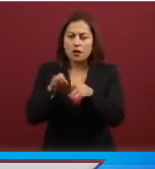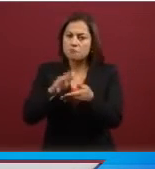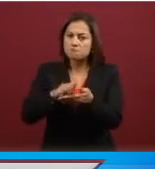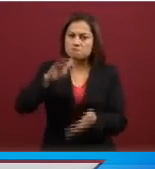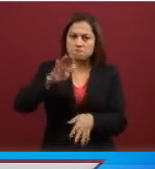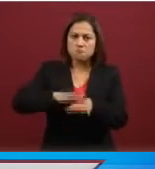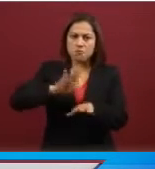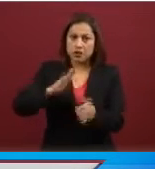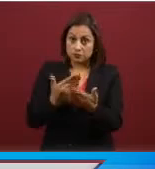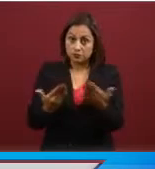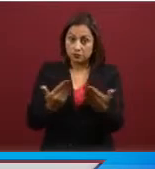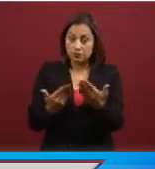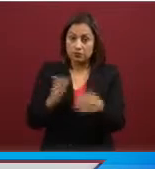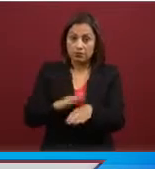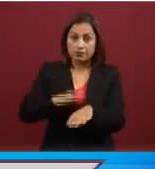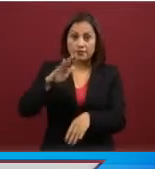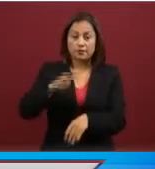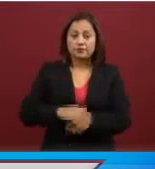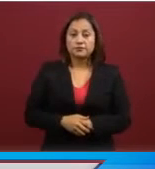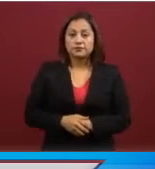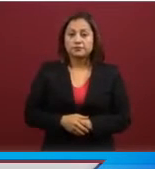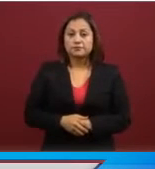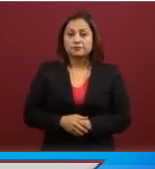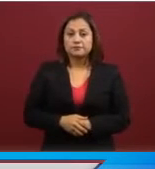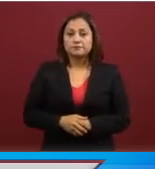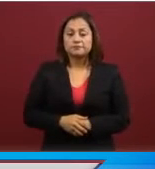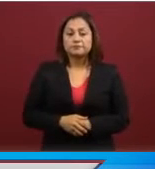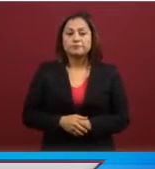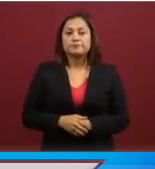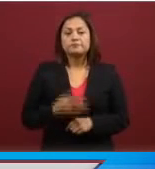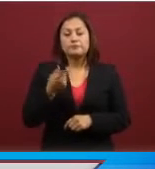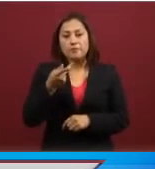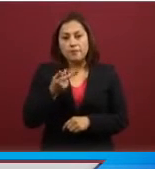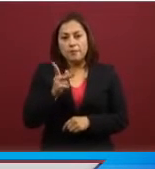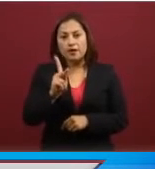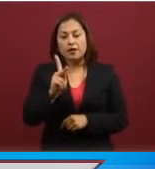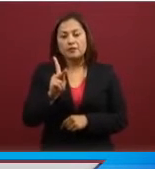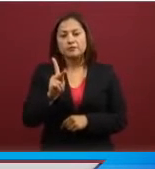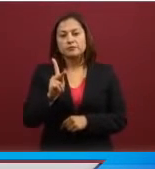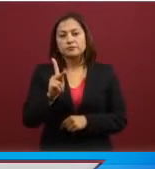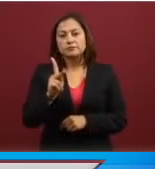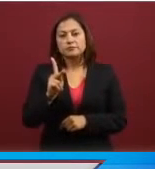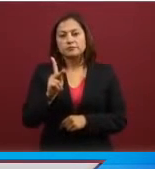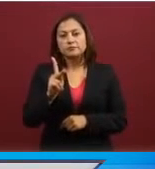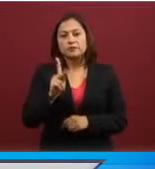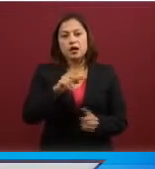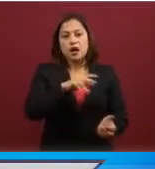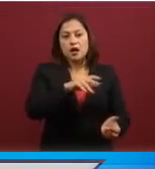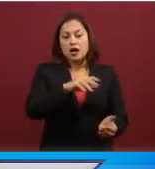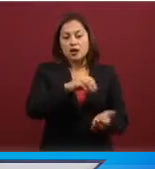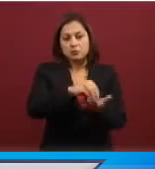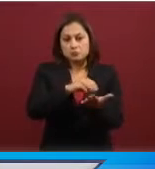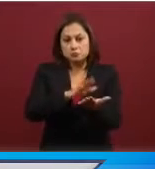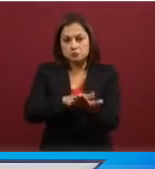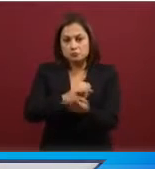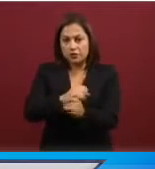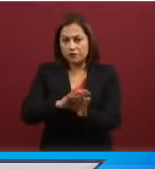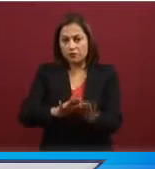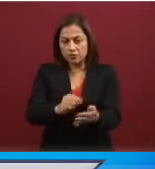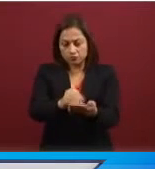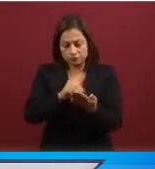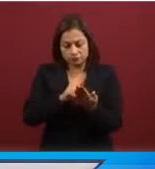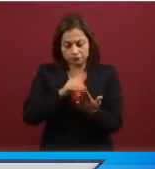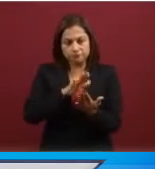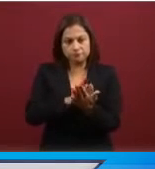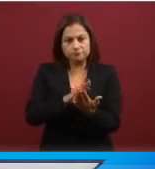actualidad. Hay más oportunidades de trabajo, que no se mide porque no se registra en el IMSS, pero hay 500,000 jóvenes en el programa Jóvenes